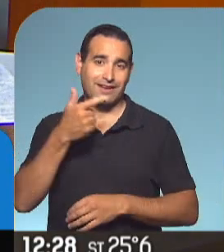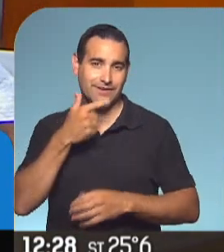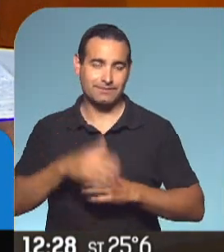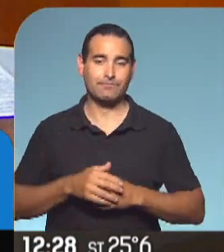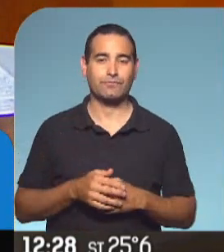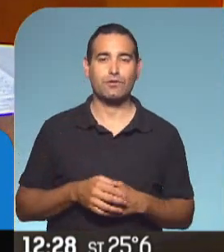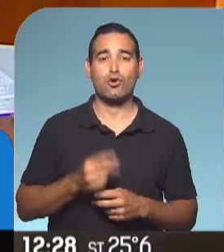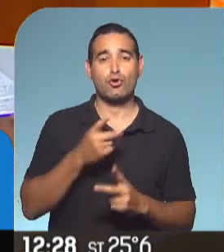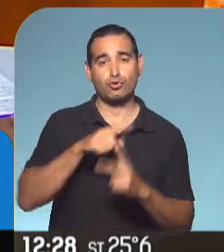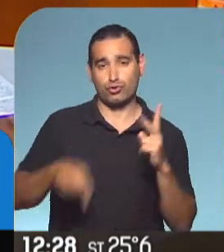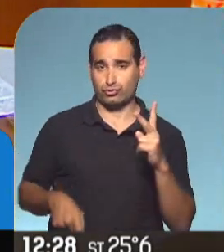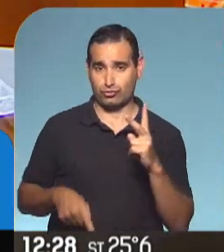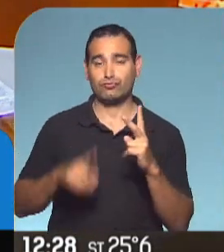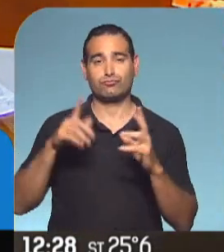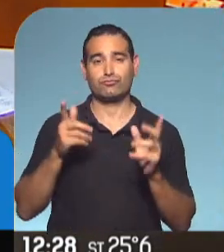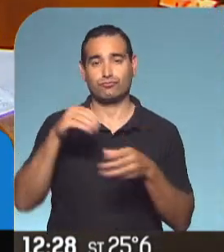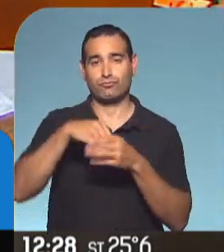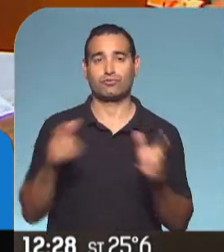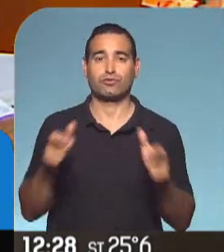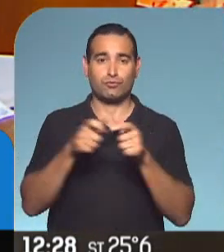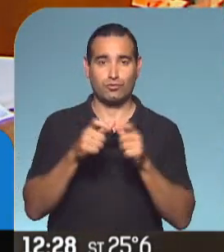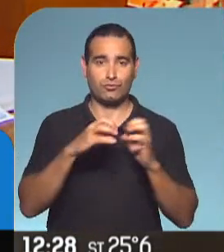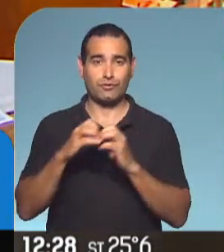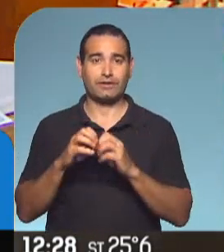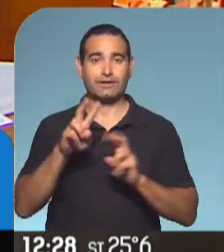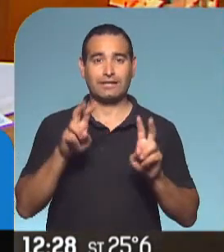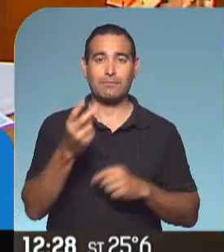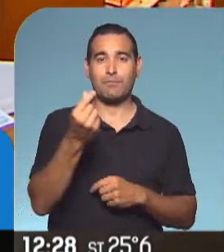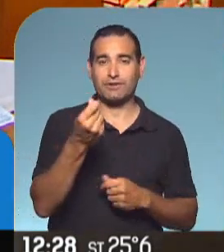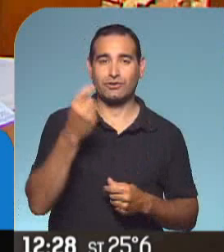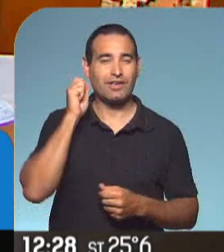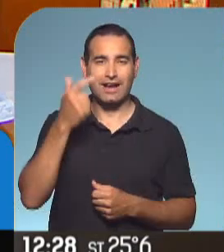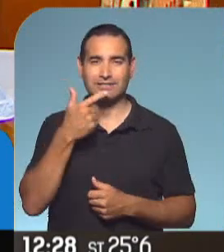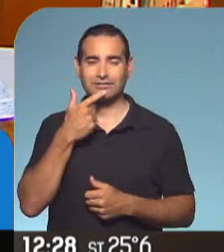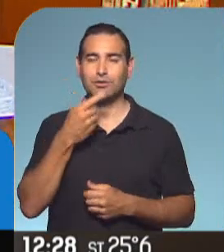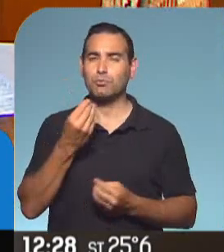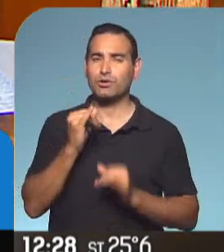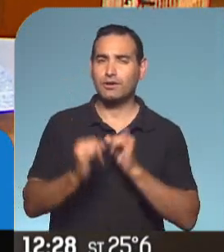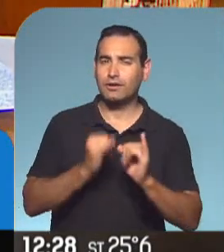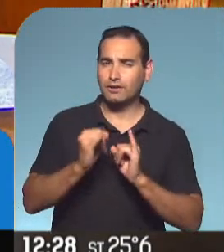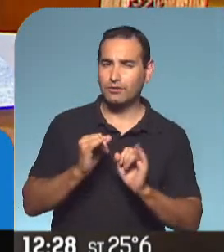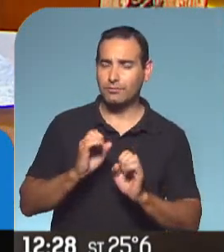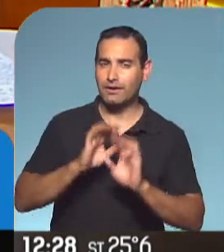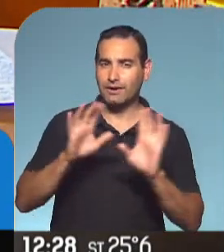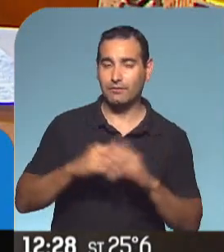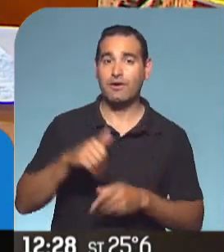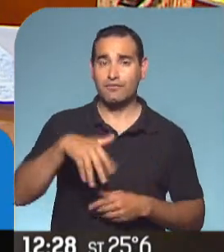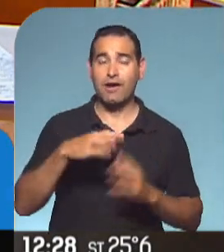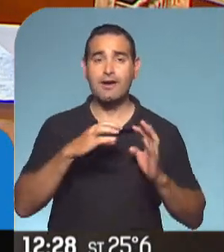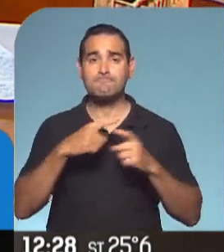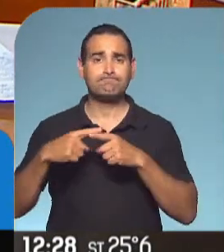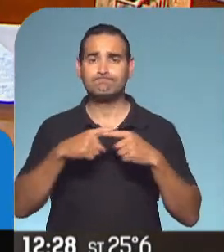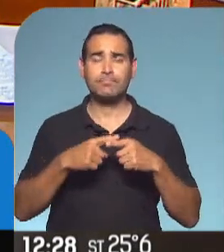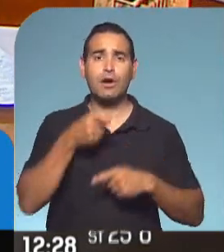mañana. Son 2 tramos de la audiencia con el precio del gas. ¿Por qué te hago la aclaración? En realidad, Sí, porque se va a discutir cuál va a ser